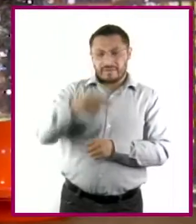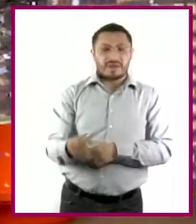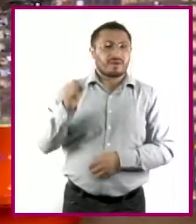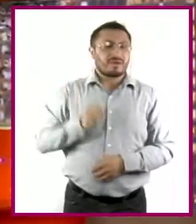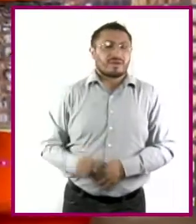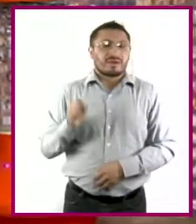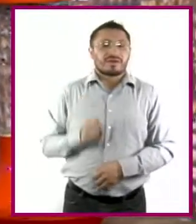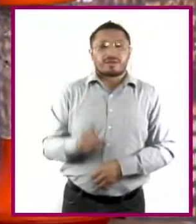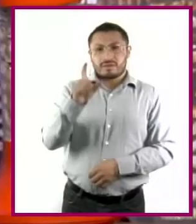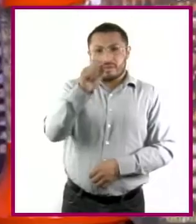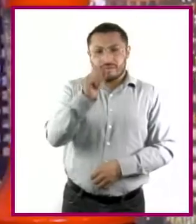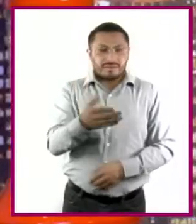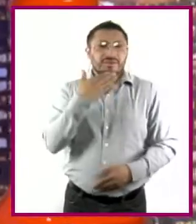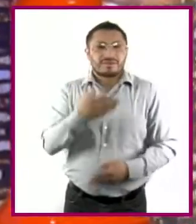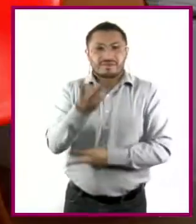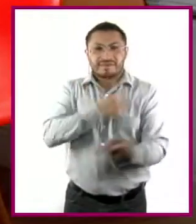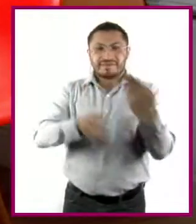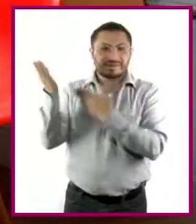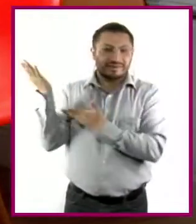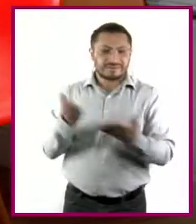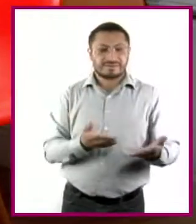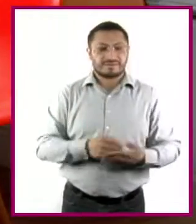Con ustedes, Alfonso Reyes.